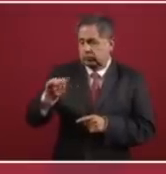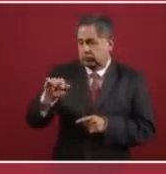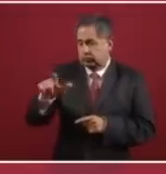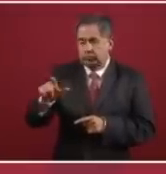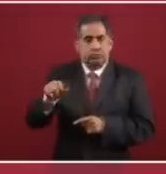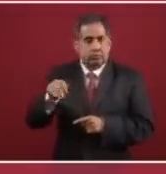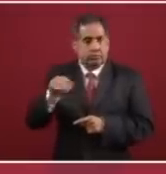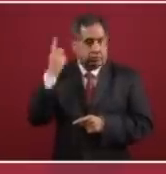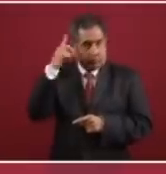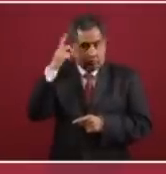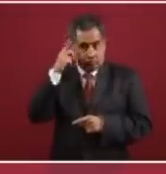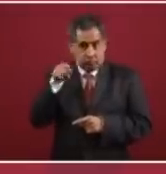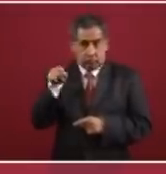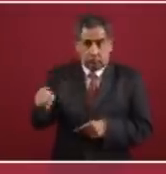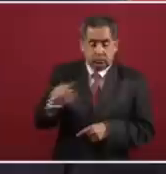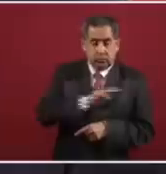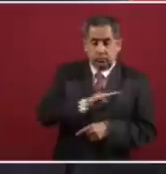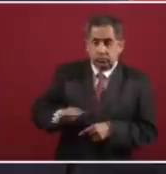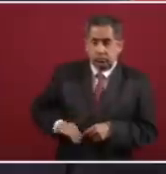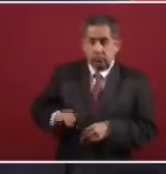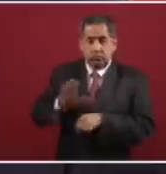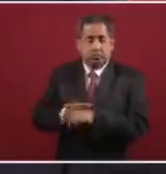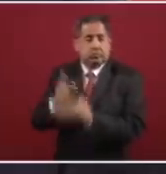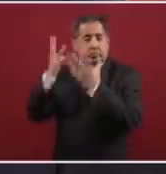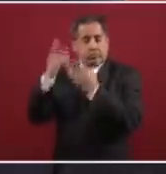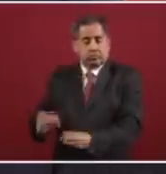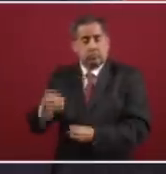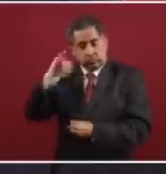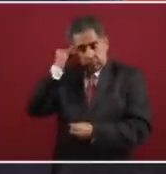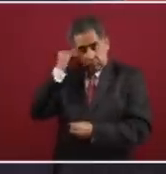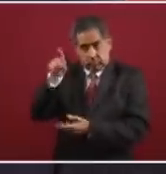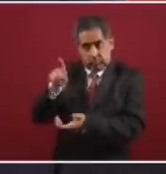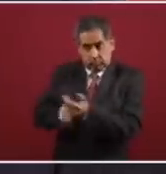que es el municipio con más población indígena,